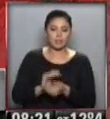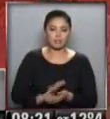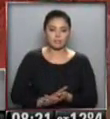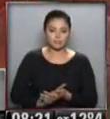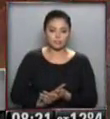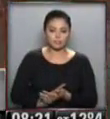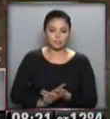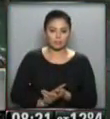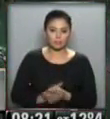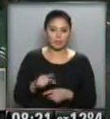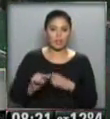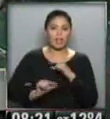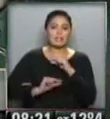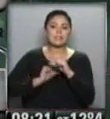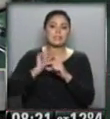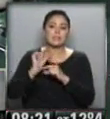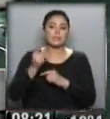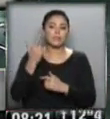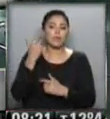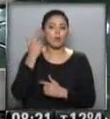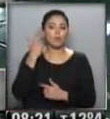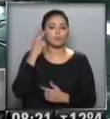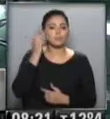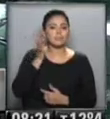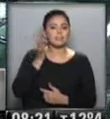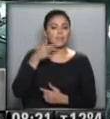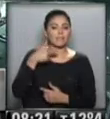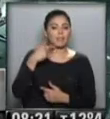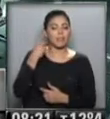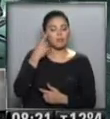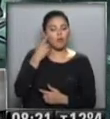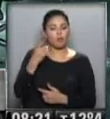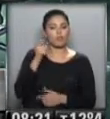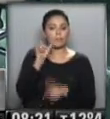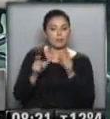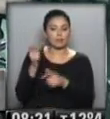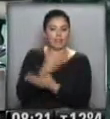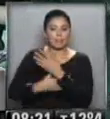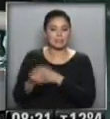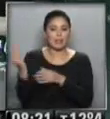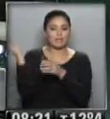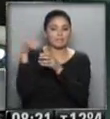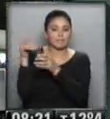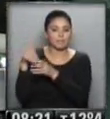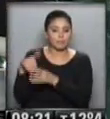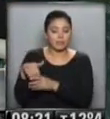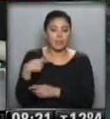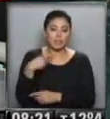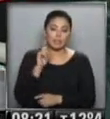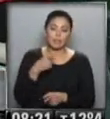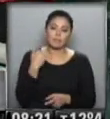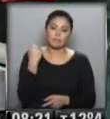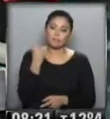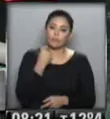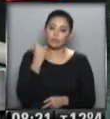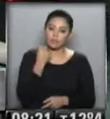se va teniendo más conciencia de la temática y se va incorporando a personas con discapacidad también hay un rol muy importante